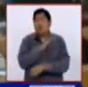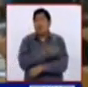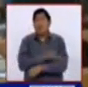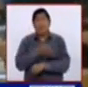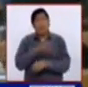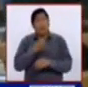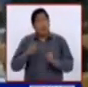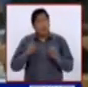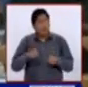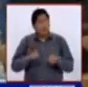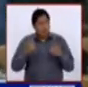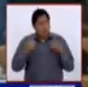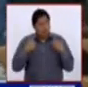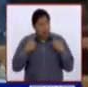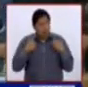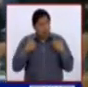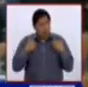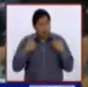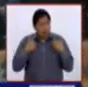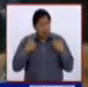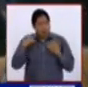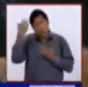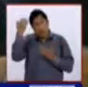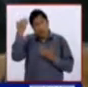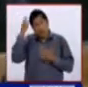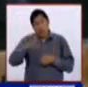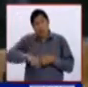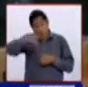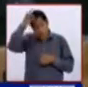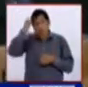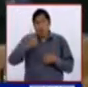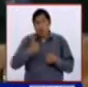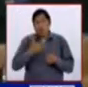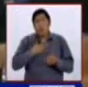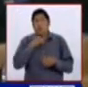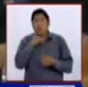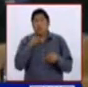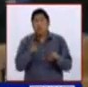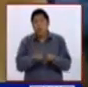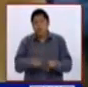y poder tener esperanzas de encontrarla bien a mi hermana.